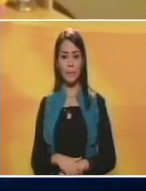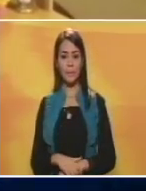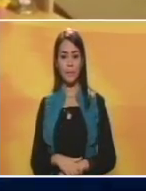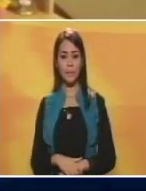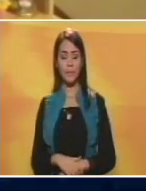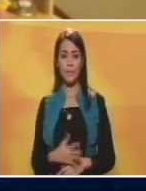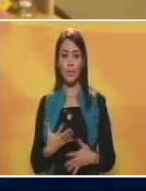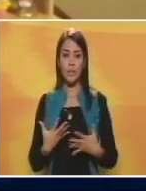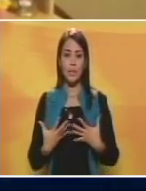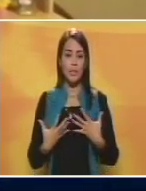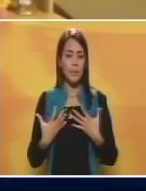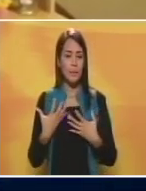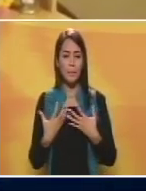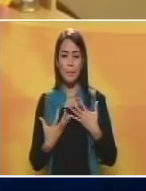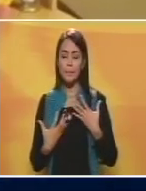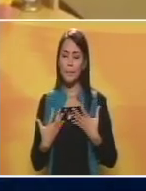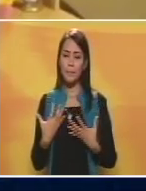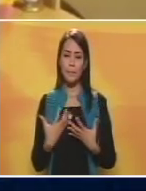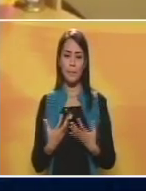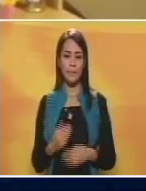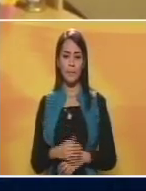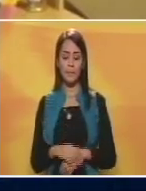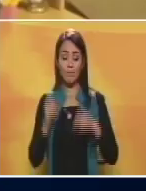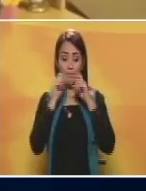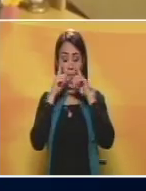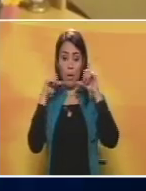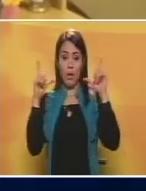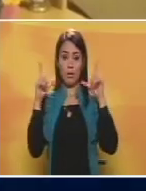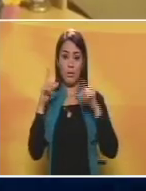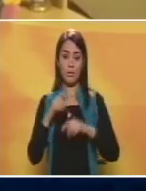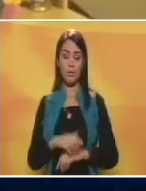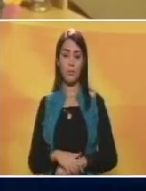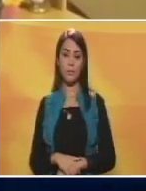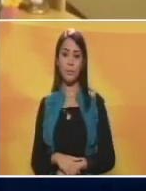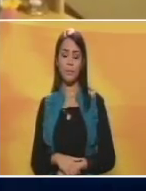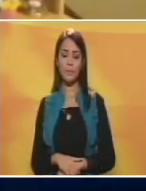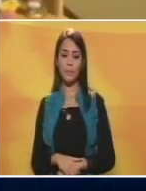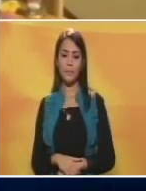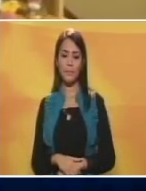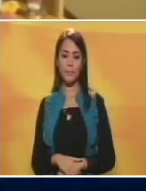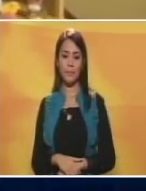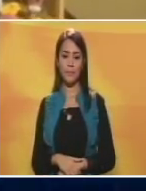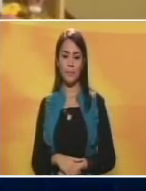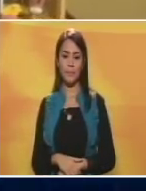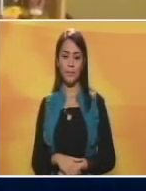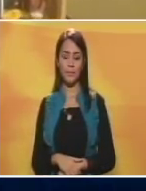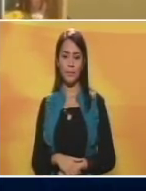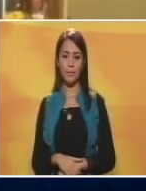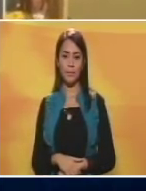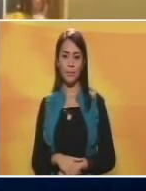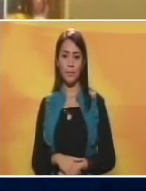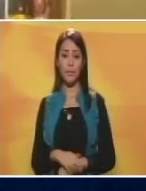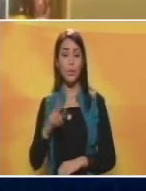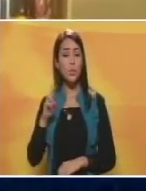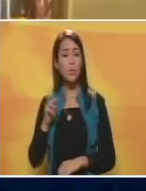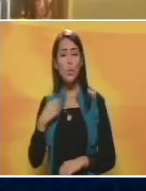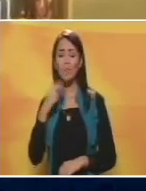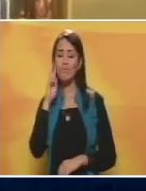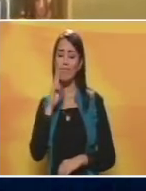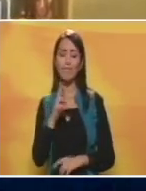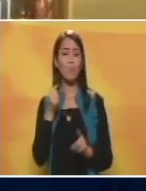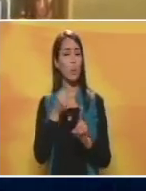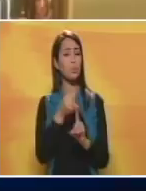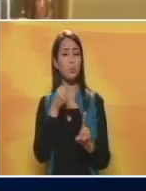en un estado de asombro, pues nunca había visto